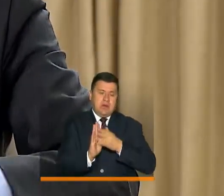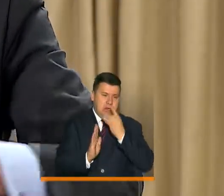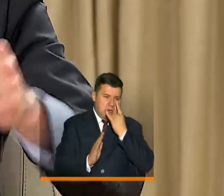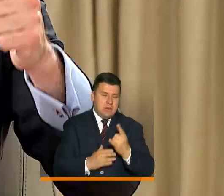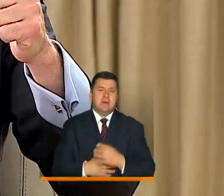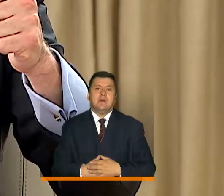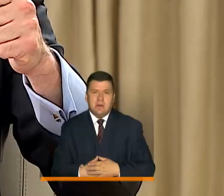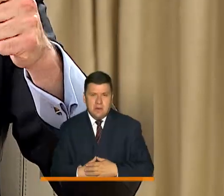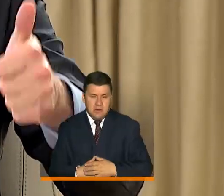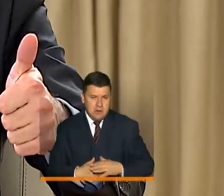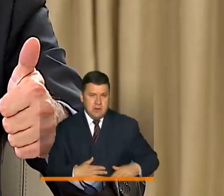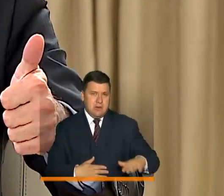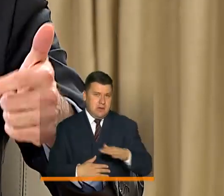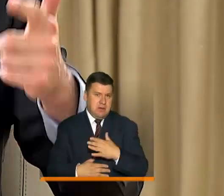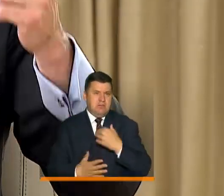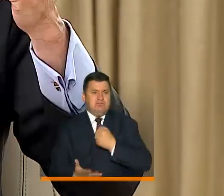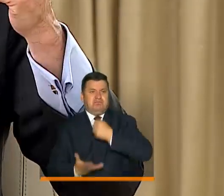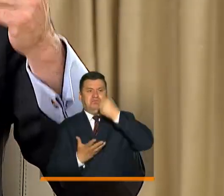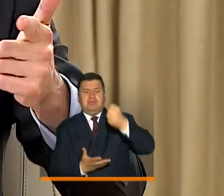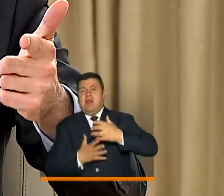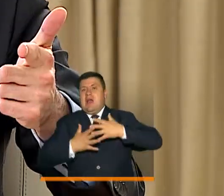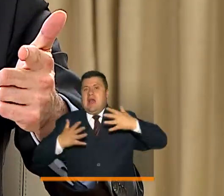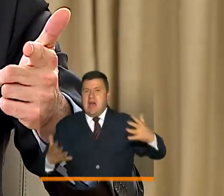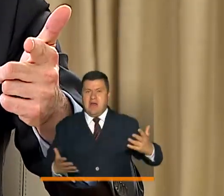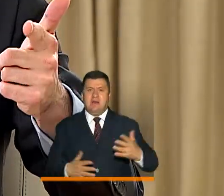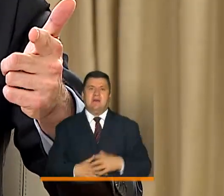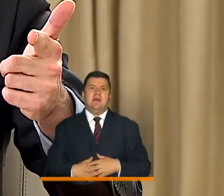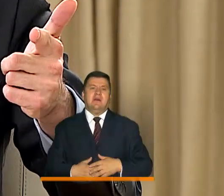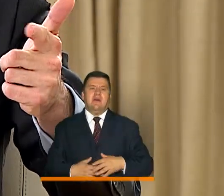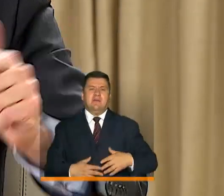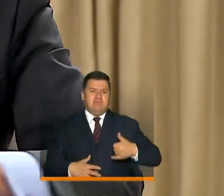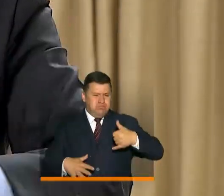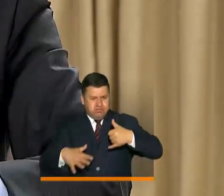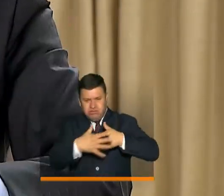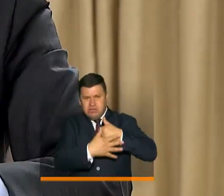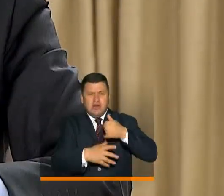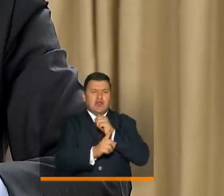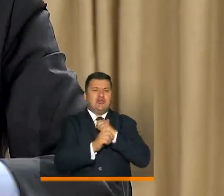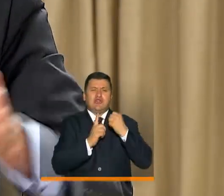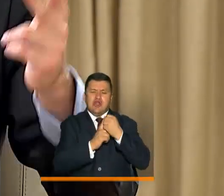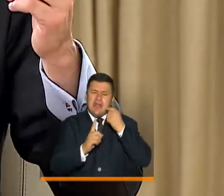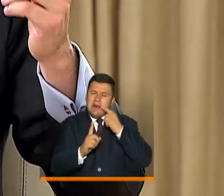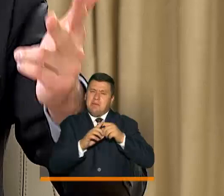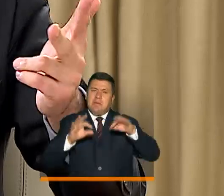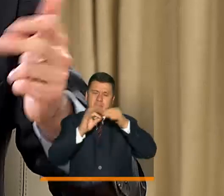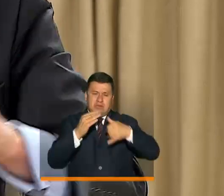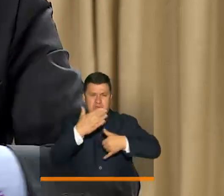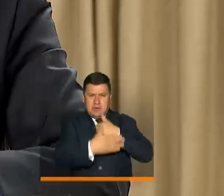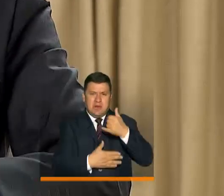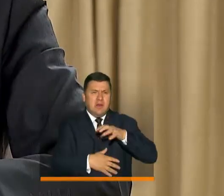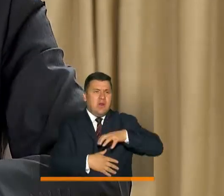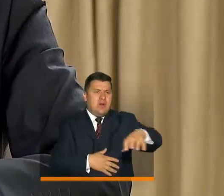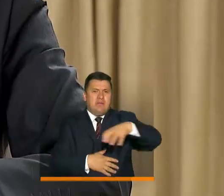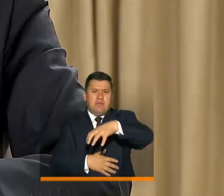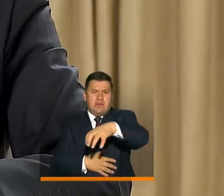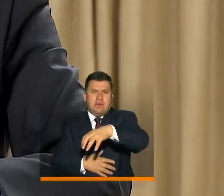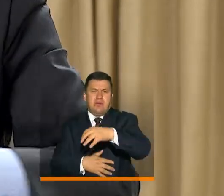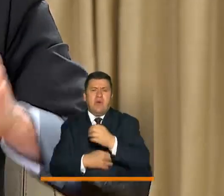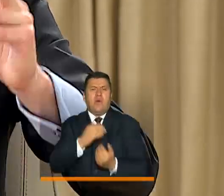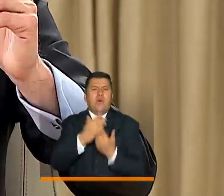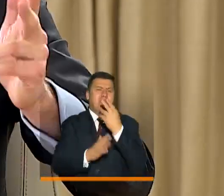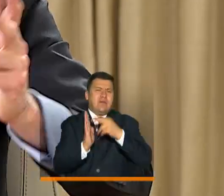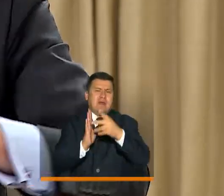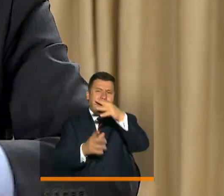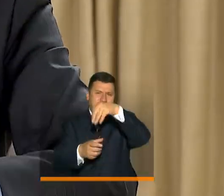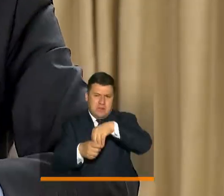atracción como megainversiones, las zonas CESE o zonas económicas y sociales especiales, zonas franca de última